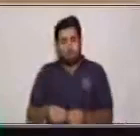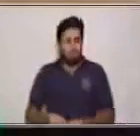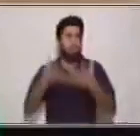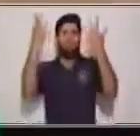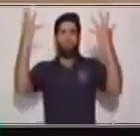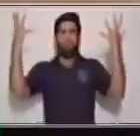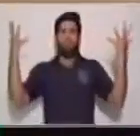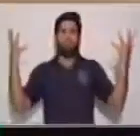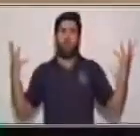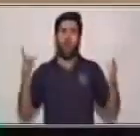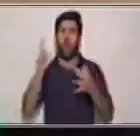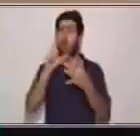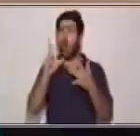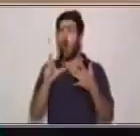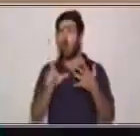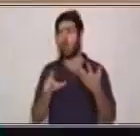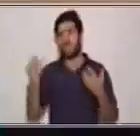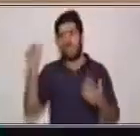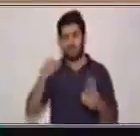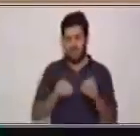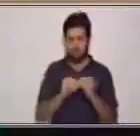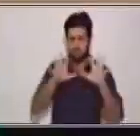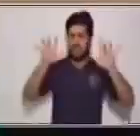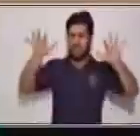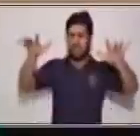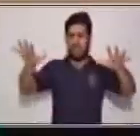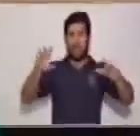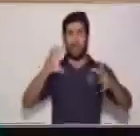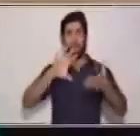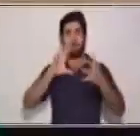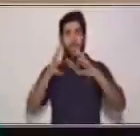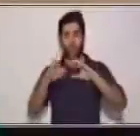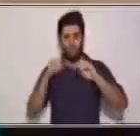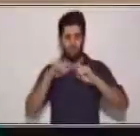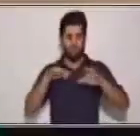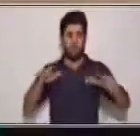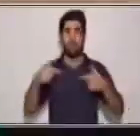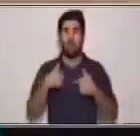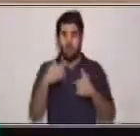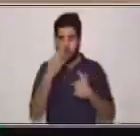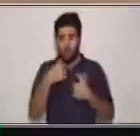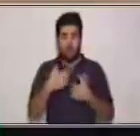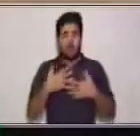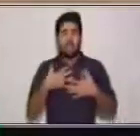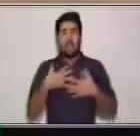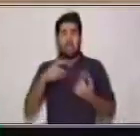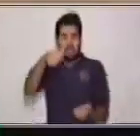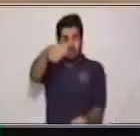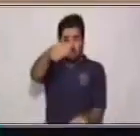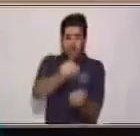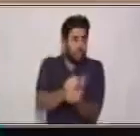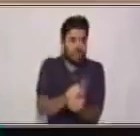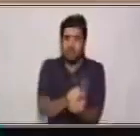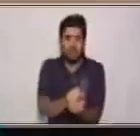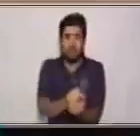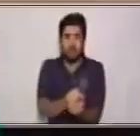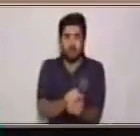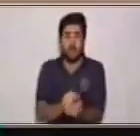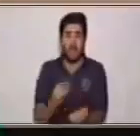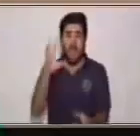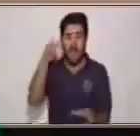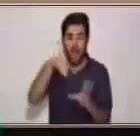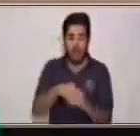de la caja y se repartieran por todo el mundo. Asustada, Pandora cerró la caja, pero en ella solo quedaba la